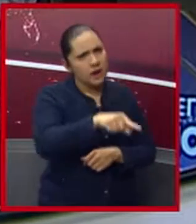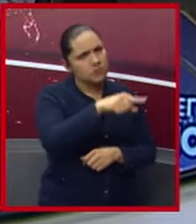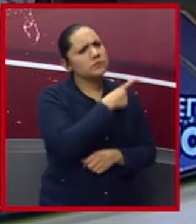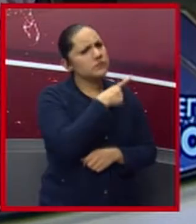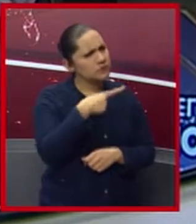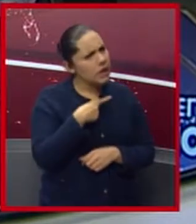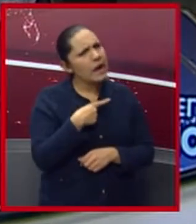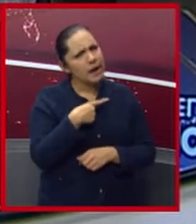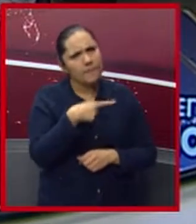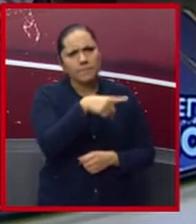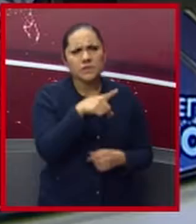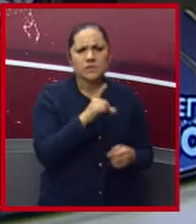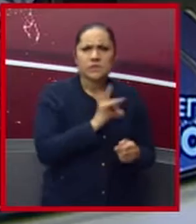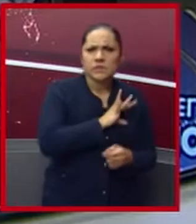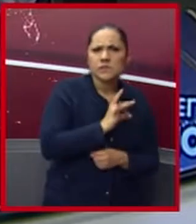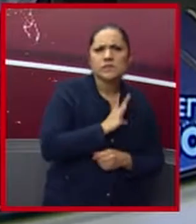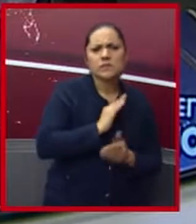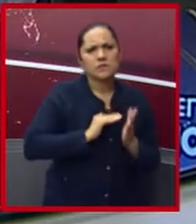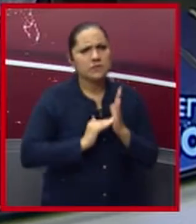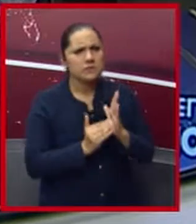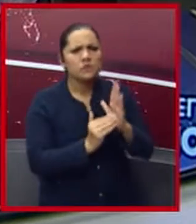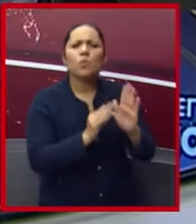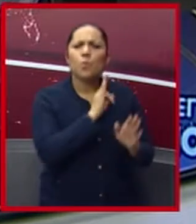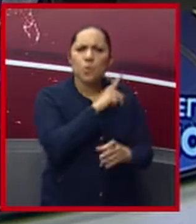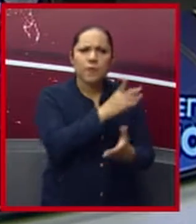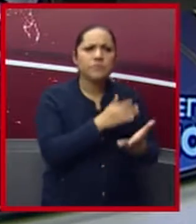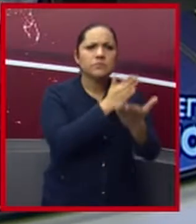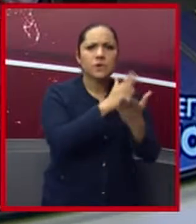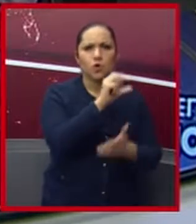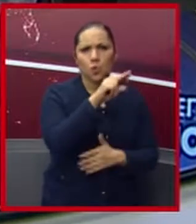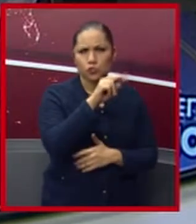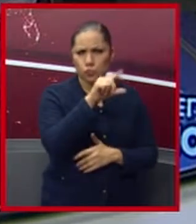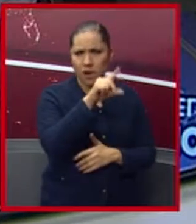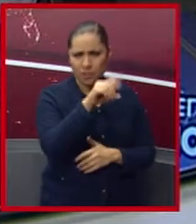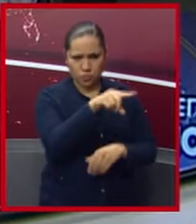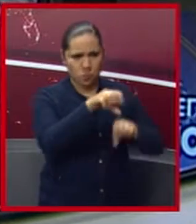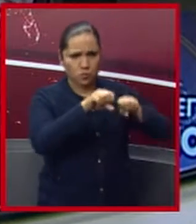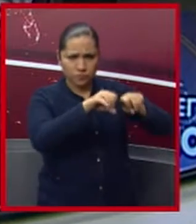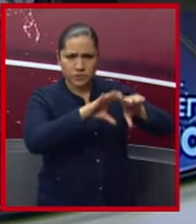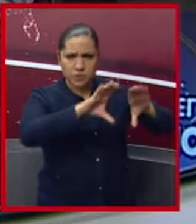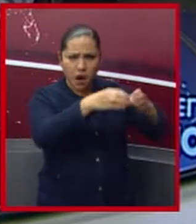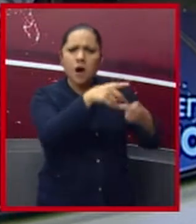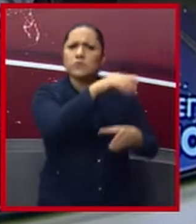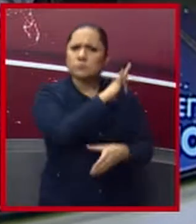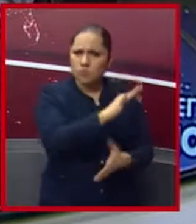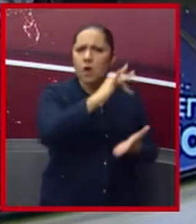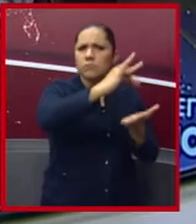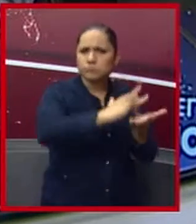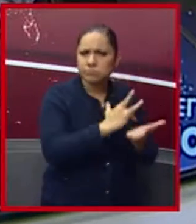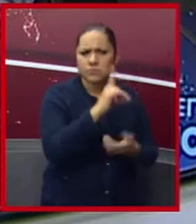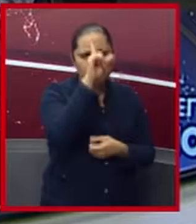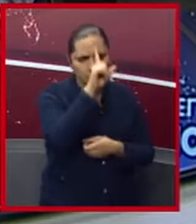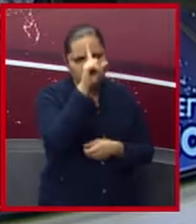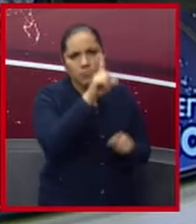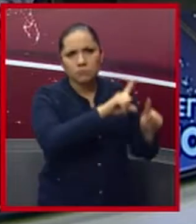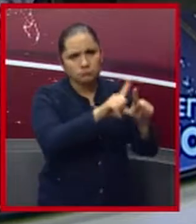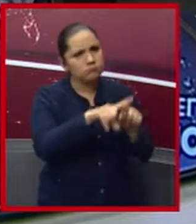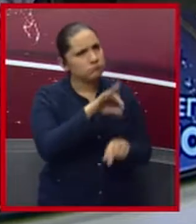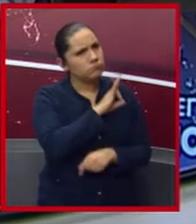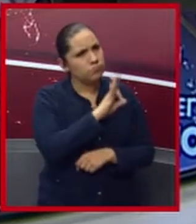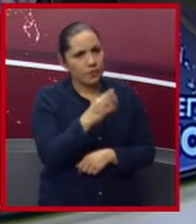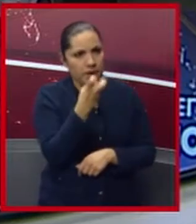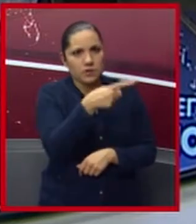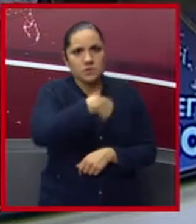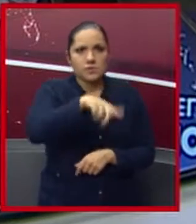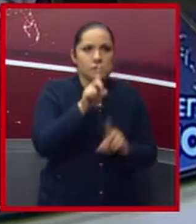los consulados. Ahí encontrarán orientación, apoyo, guía, seguramente solución a muchas de las inquietudes que